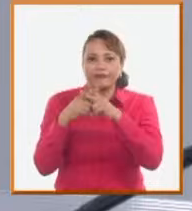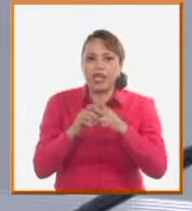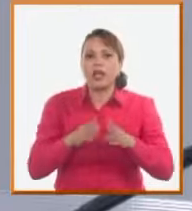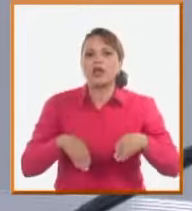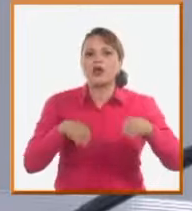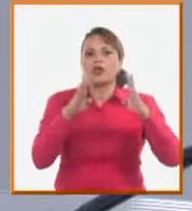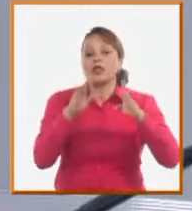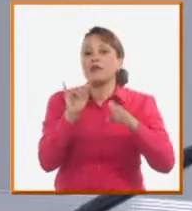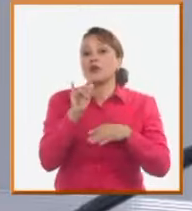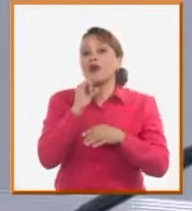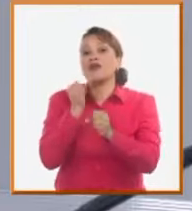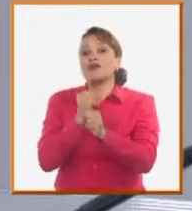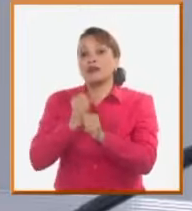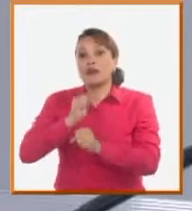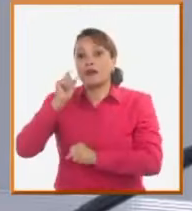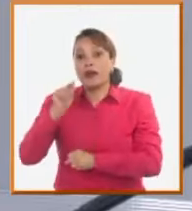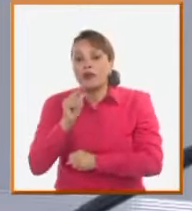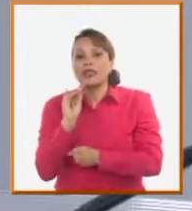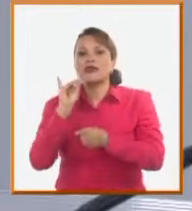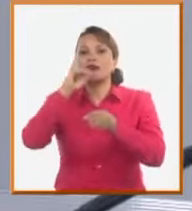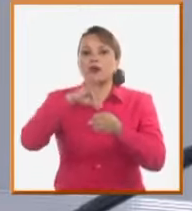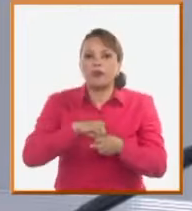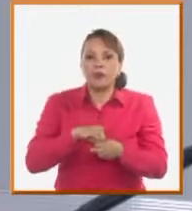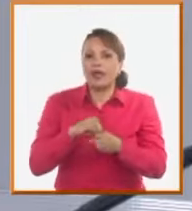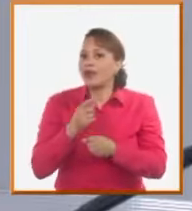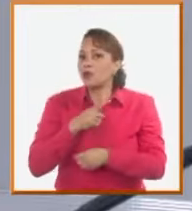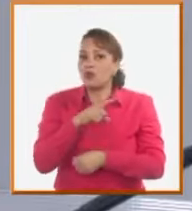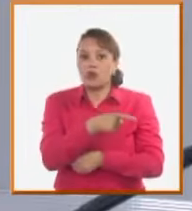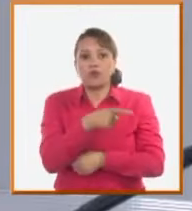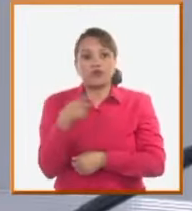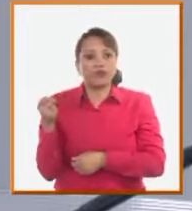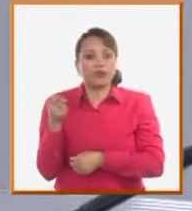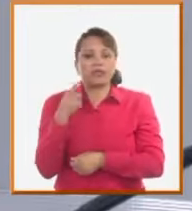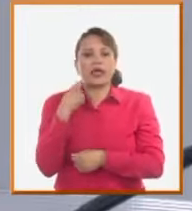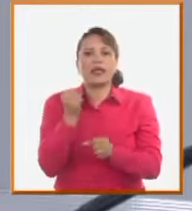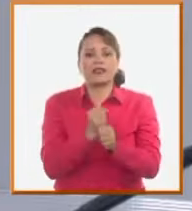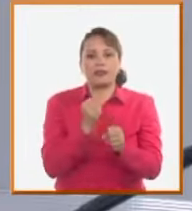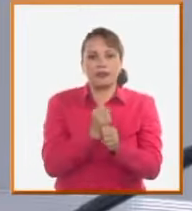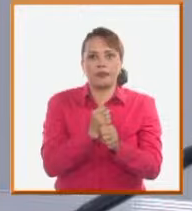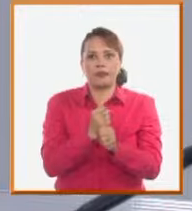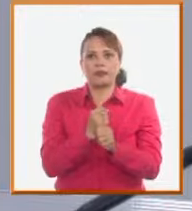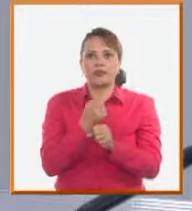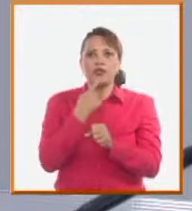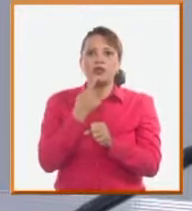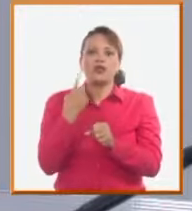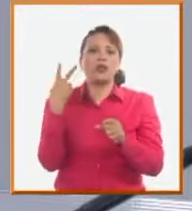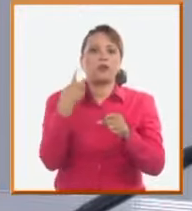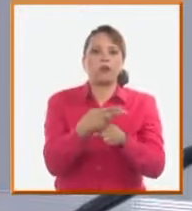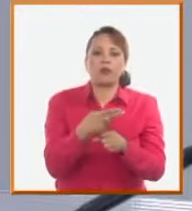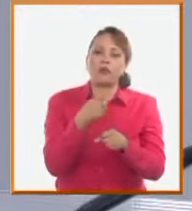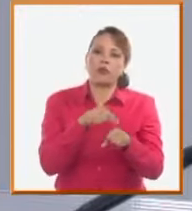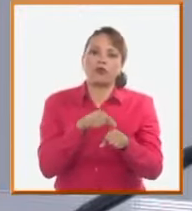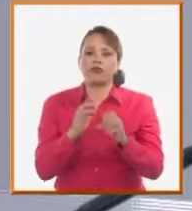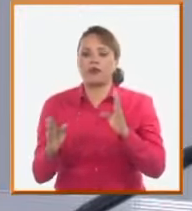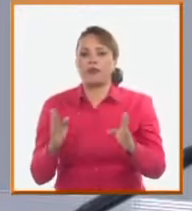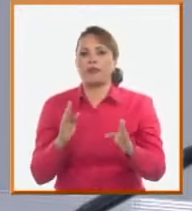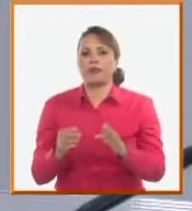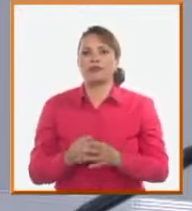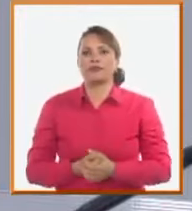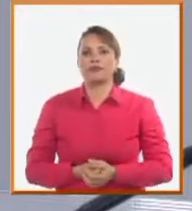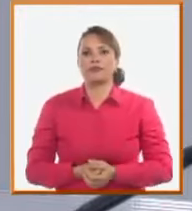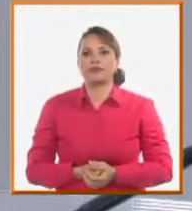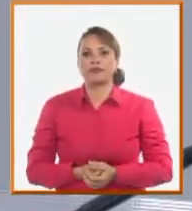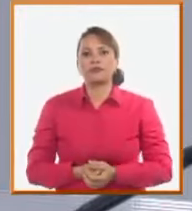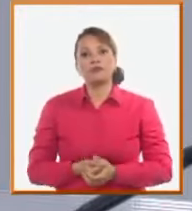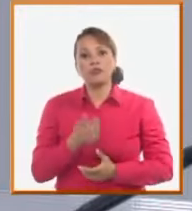esos trabajadores se pueden incorporar de manera inmediata a sus centros laborales y no quedan interruptos por un tiempo prolongado.